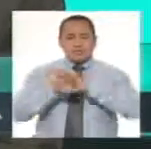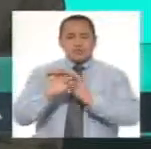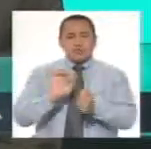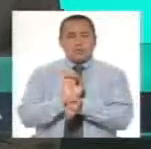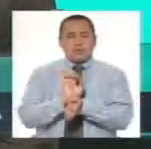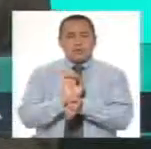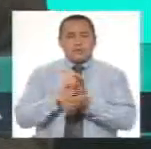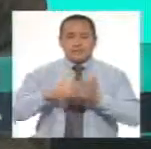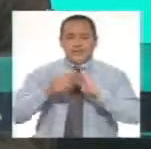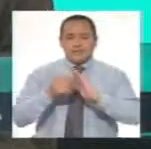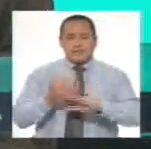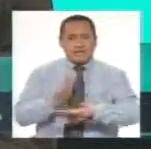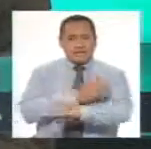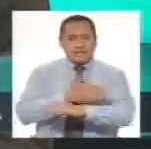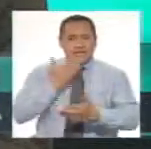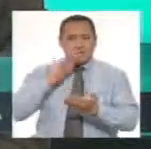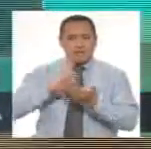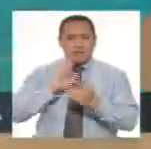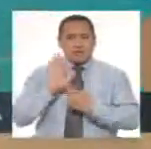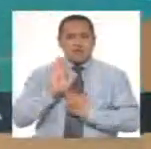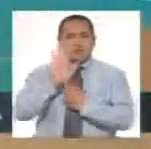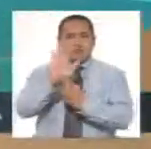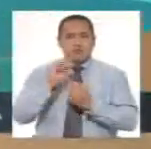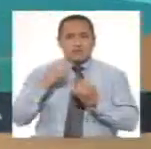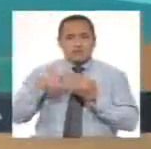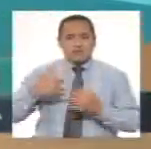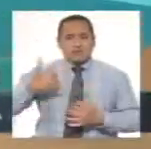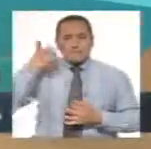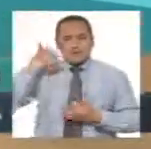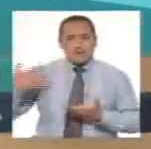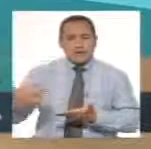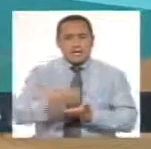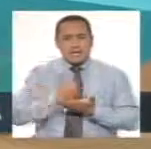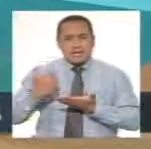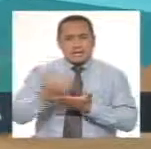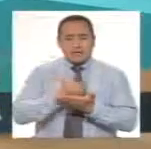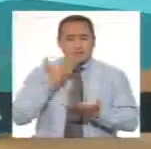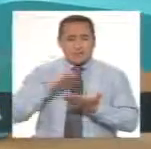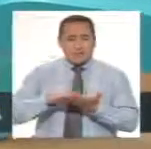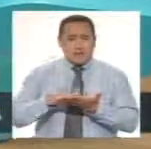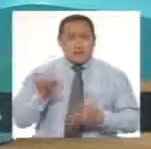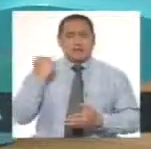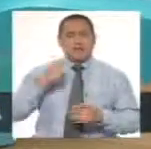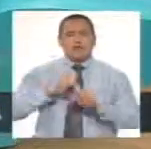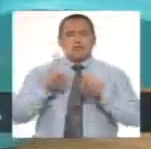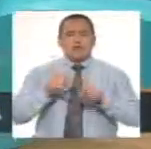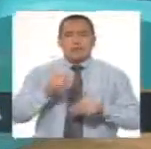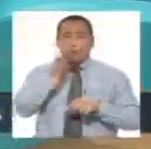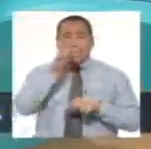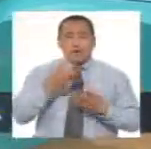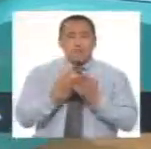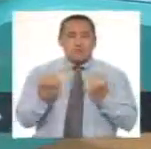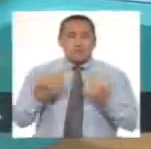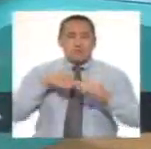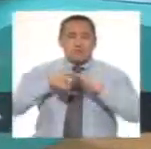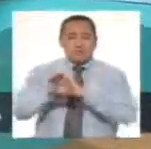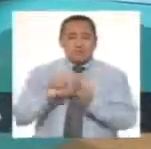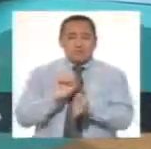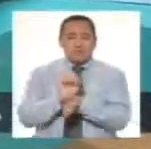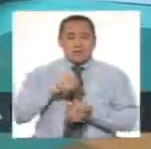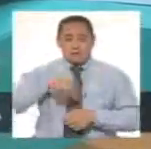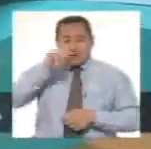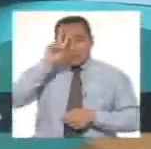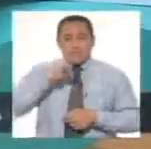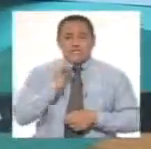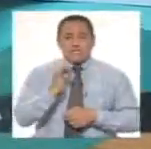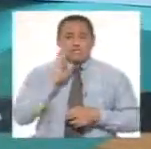sea, fracasó el sistema de requisas cuando se mostraron estos celulares incautados. Digamos, lo que pasa es que siempre la criollada y la forma de burlar la ley existe en el país y